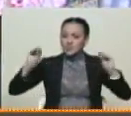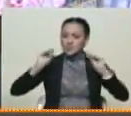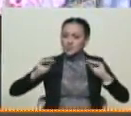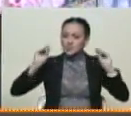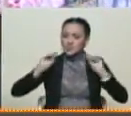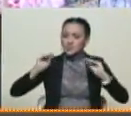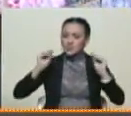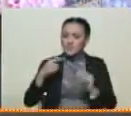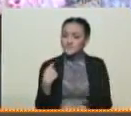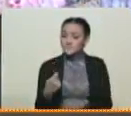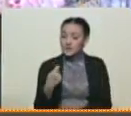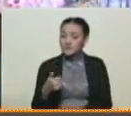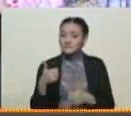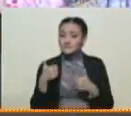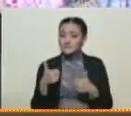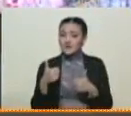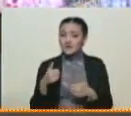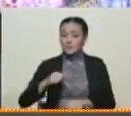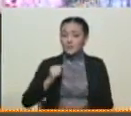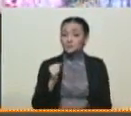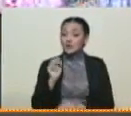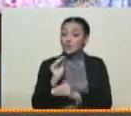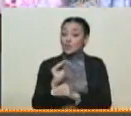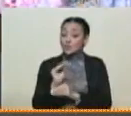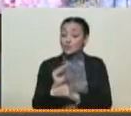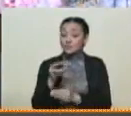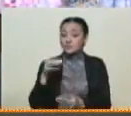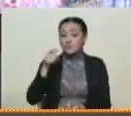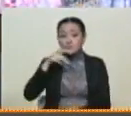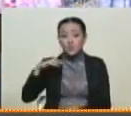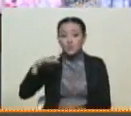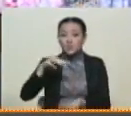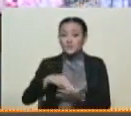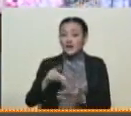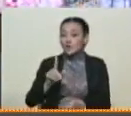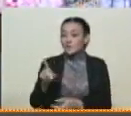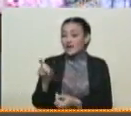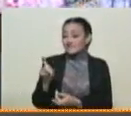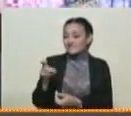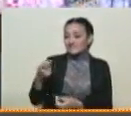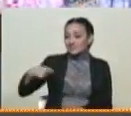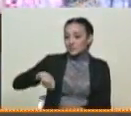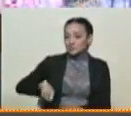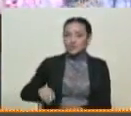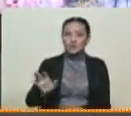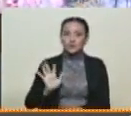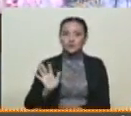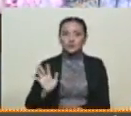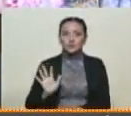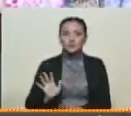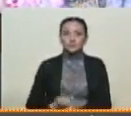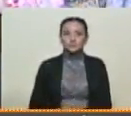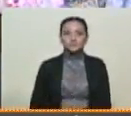muy bien, le paguemos muy bien, para que cuide al pueblo mirandino, no para que lo esté matraqueando en la calle.